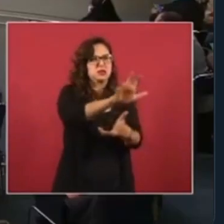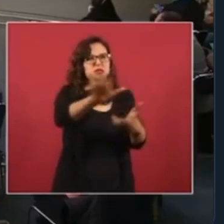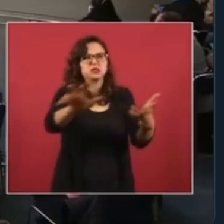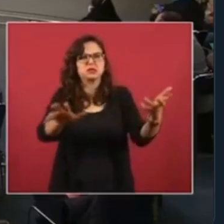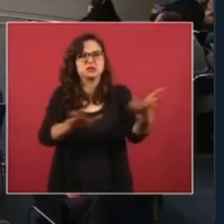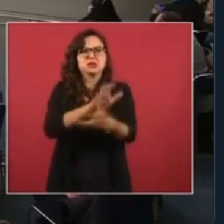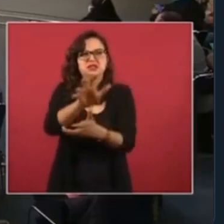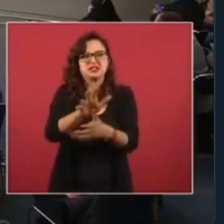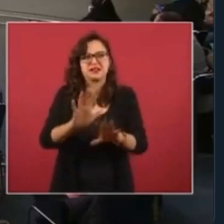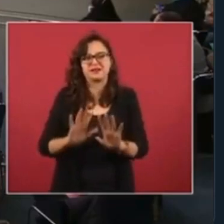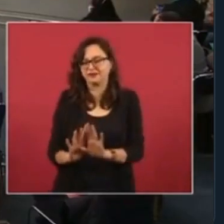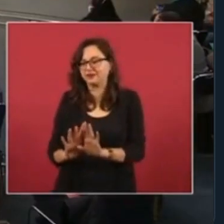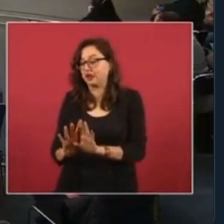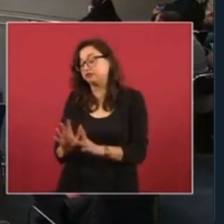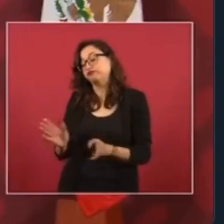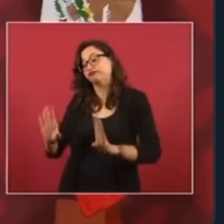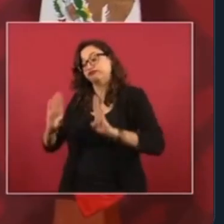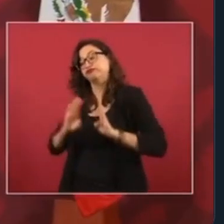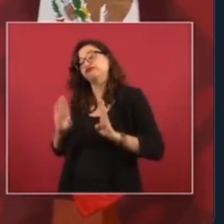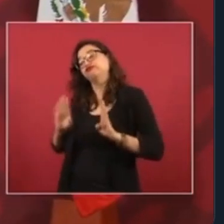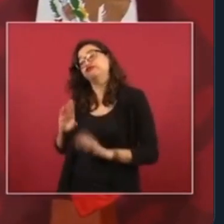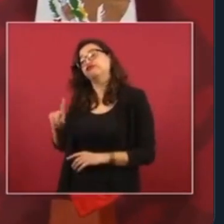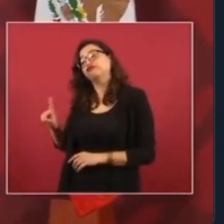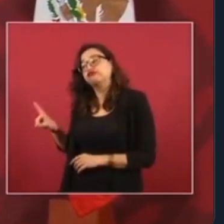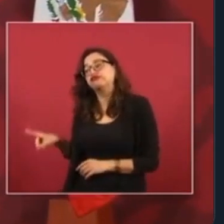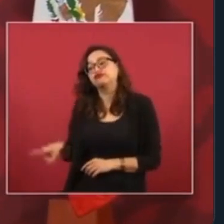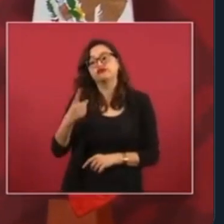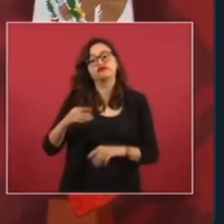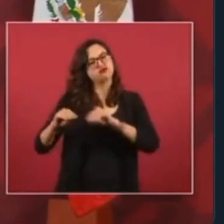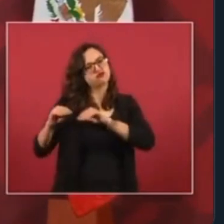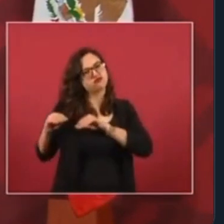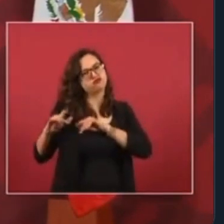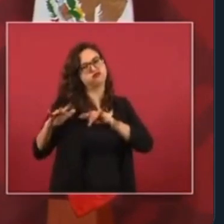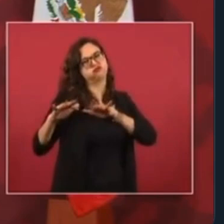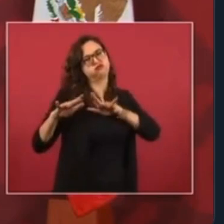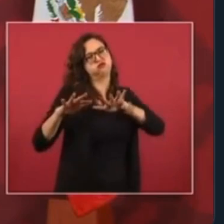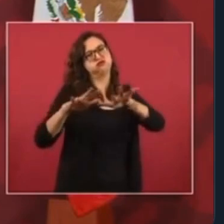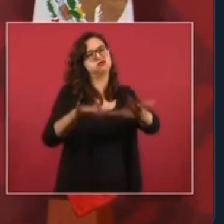justifica la militarización decretada por AMLO.